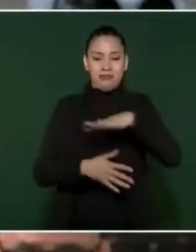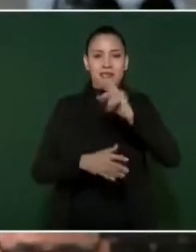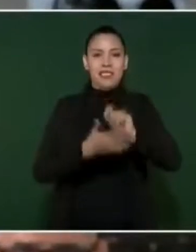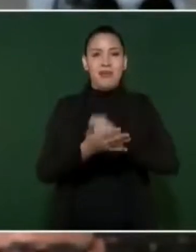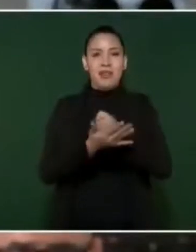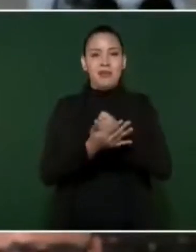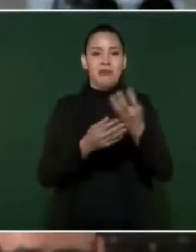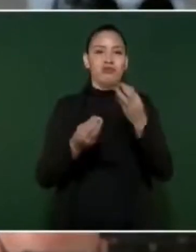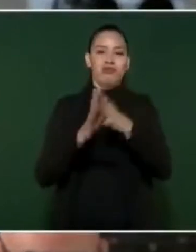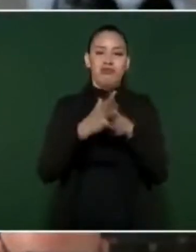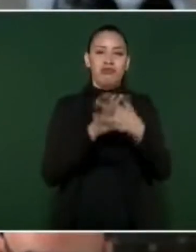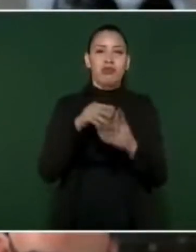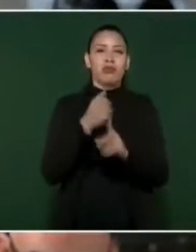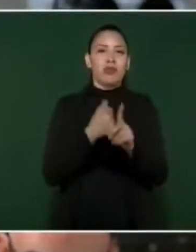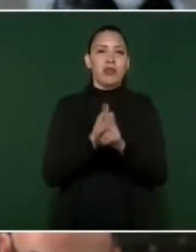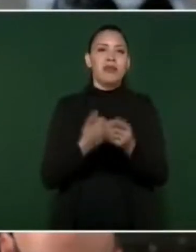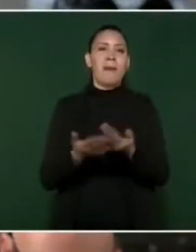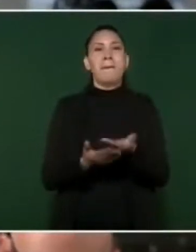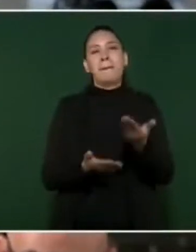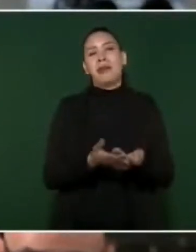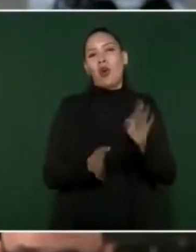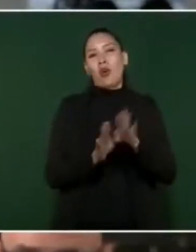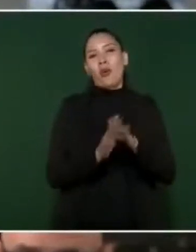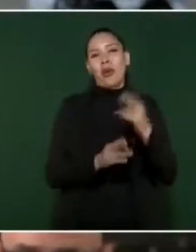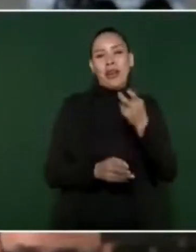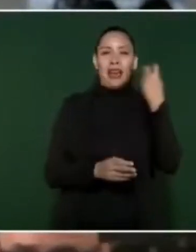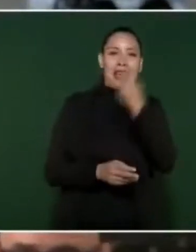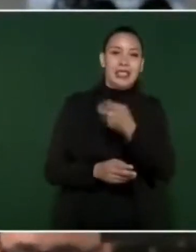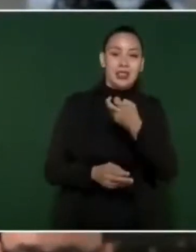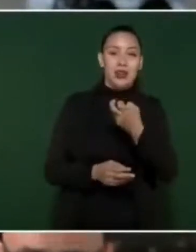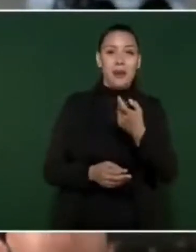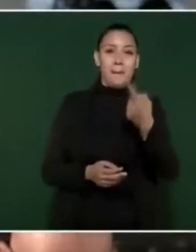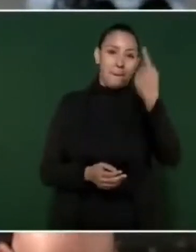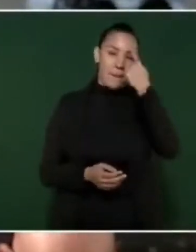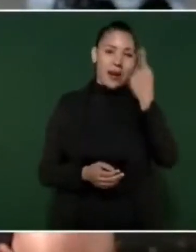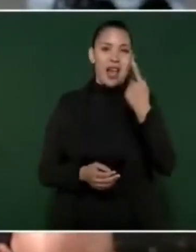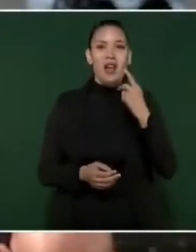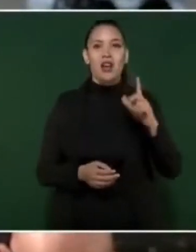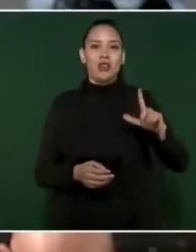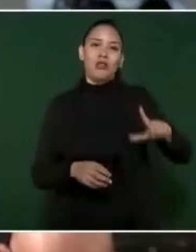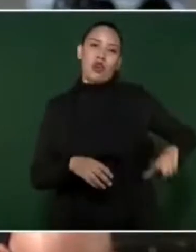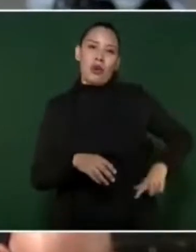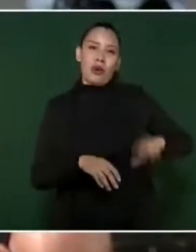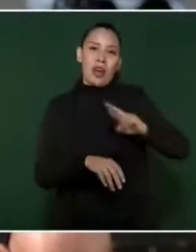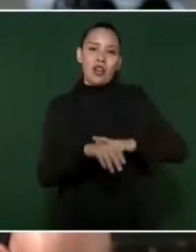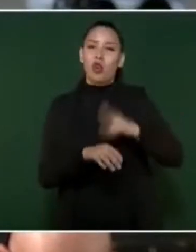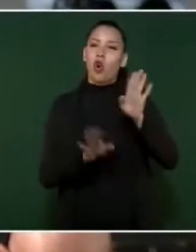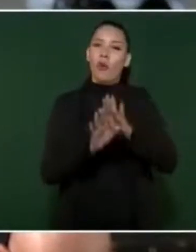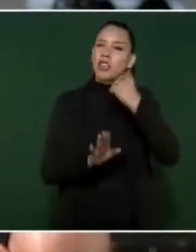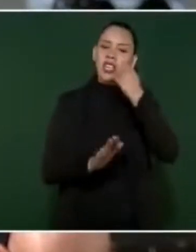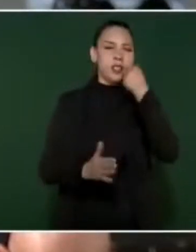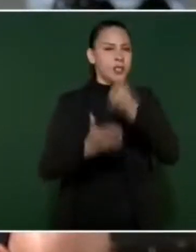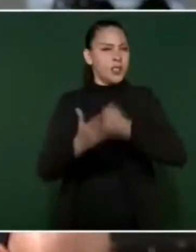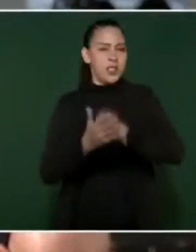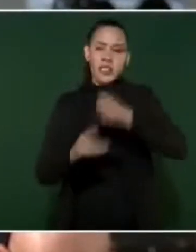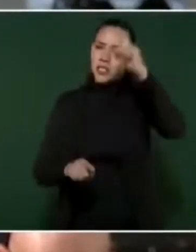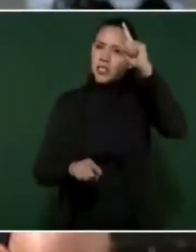esto, los señalamientos que hay contra el gobernador en su momento, estos intentos que hubo de la oposición por tratar